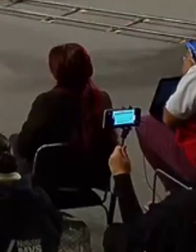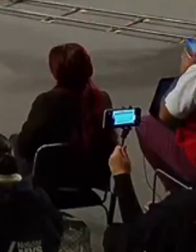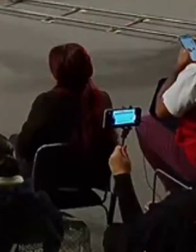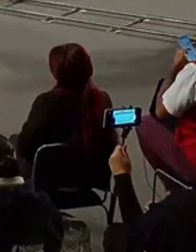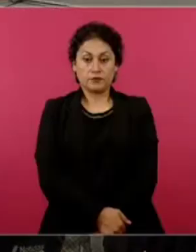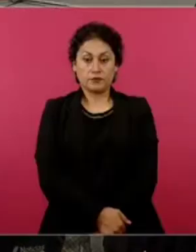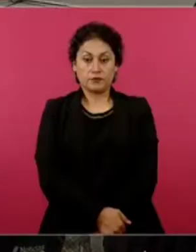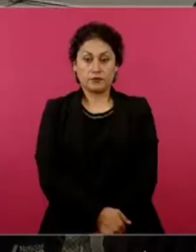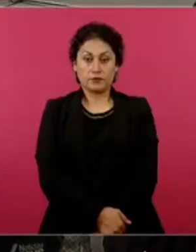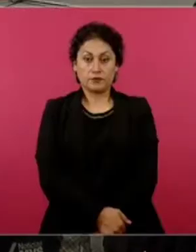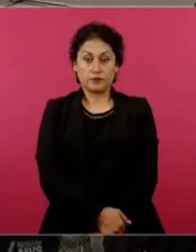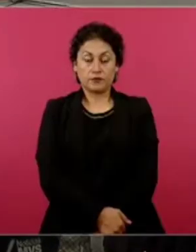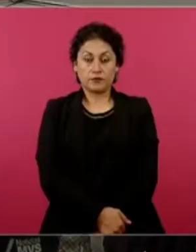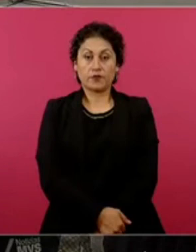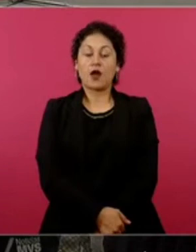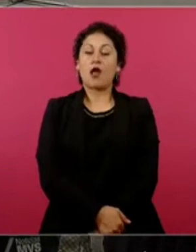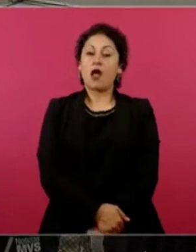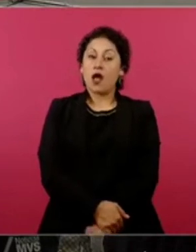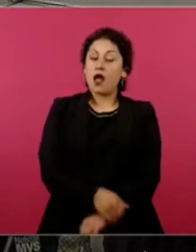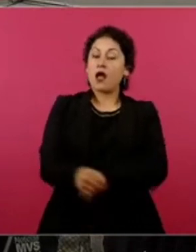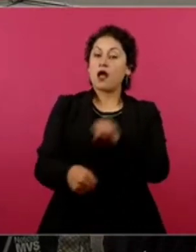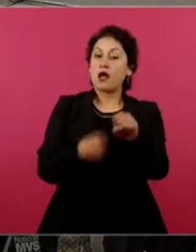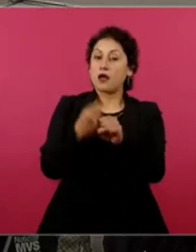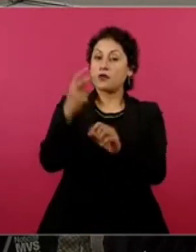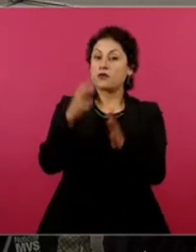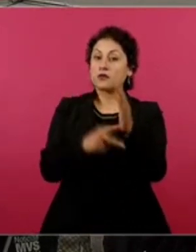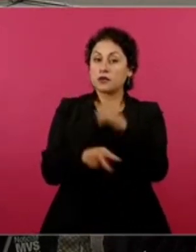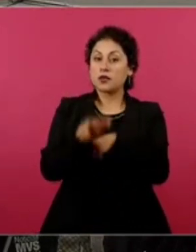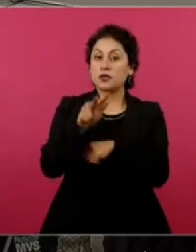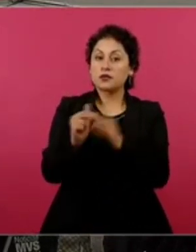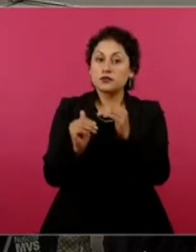2,258,000. Ah, y en el 18 sí le aumentó más, a 6 millones.